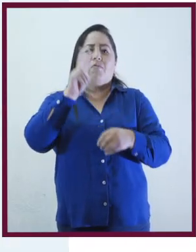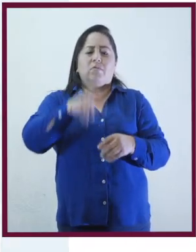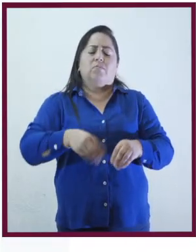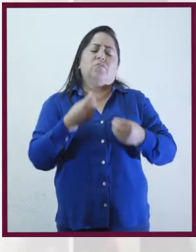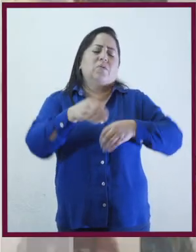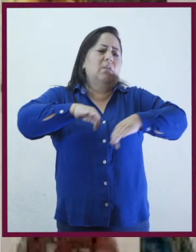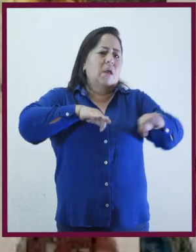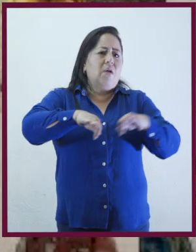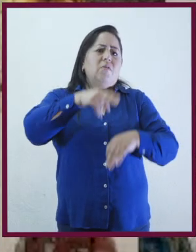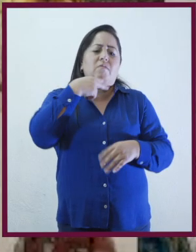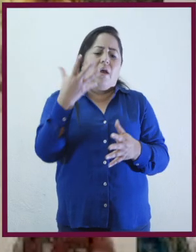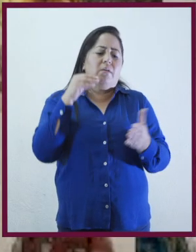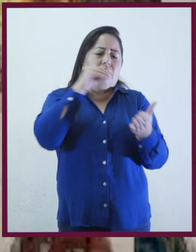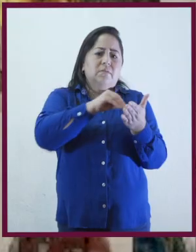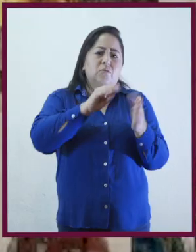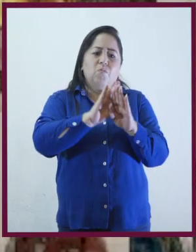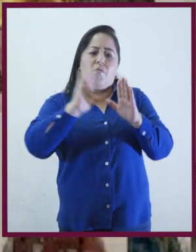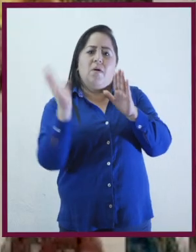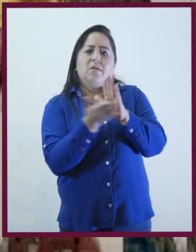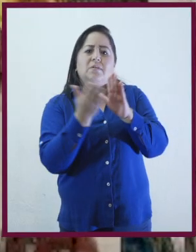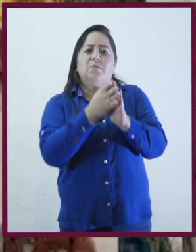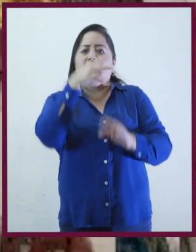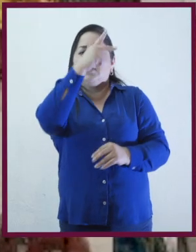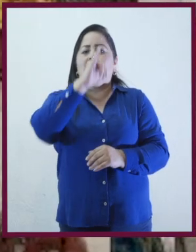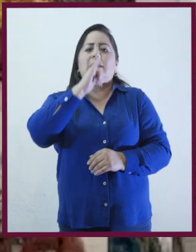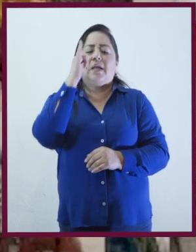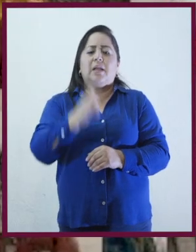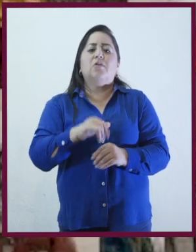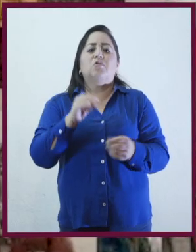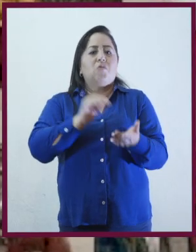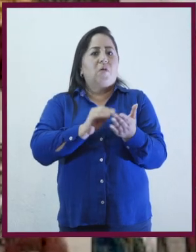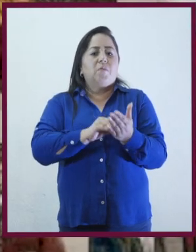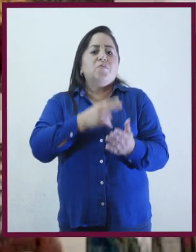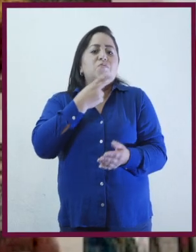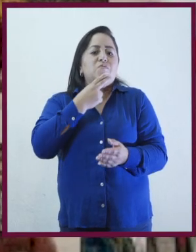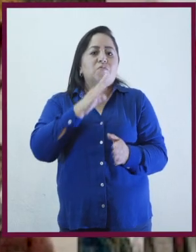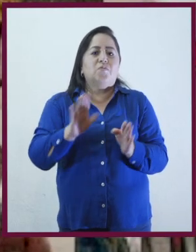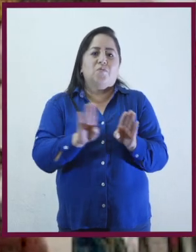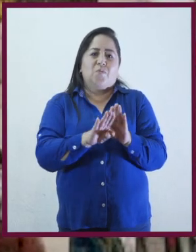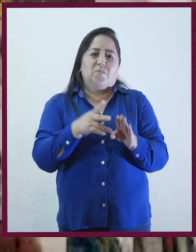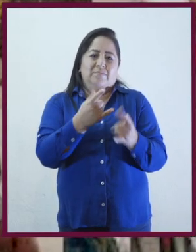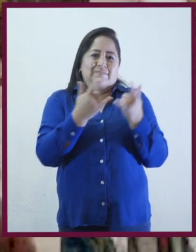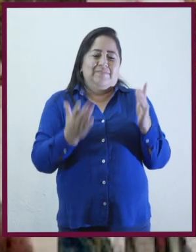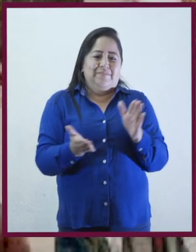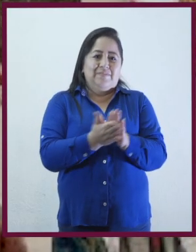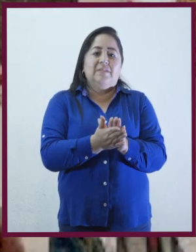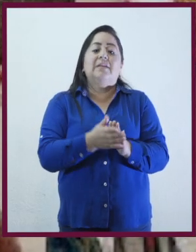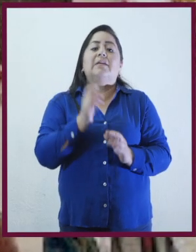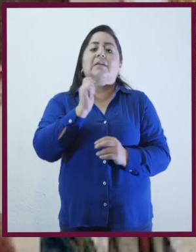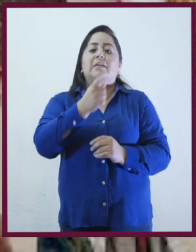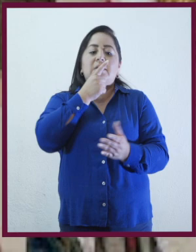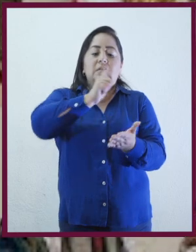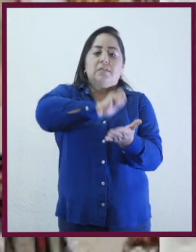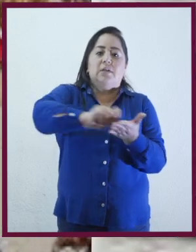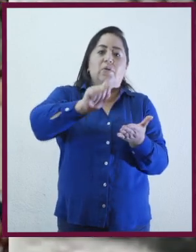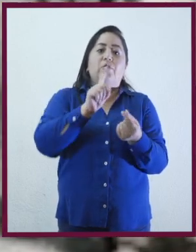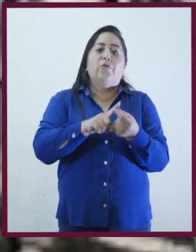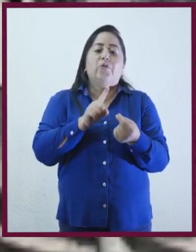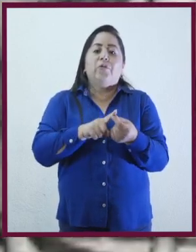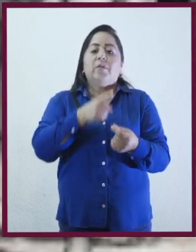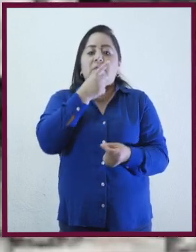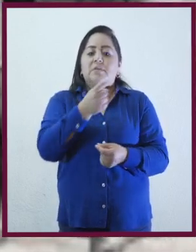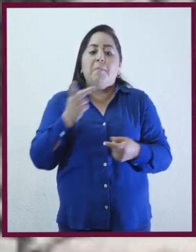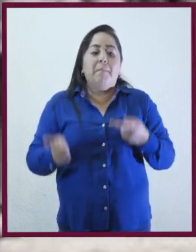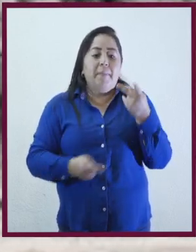que Ginzburg realizó en un archivo italiano que conserva procesos inquisitoriales, que son los escritos donde constan